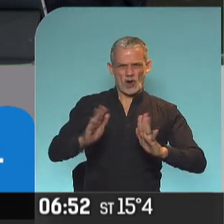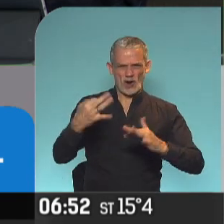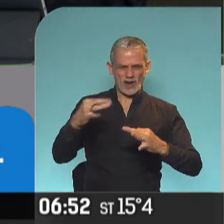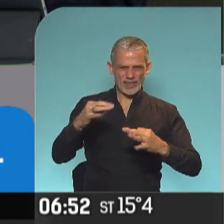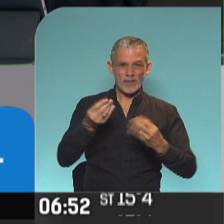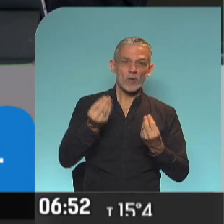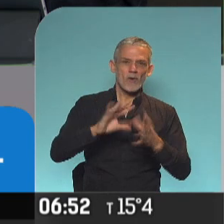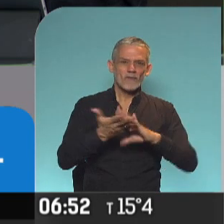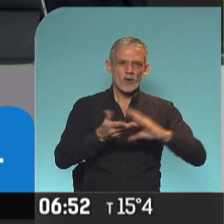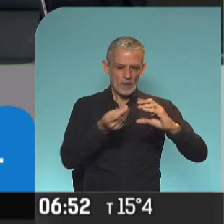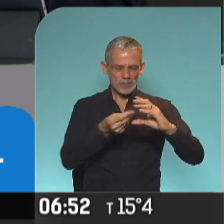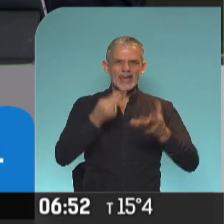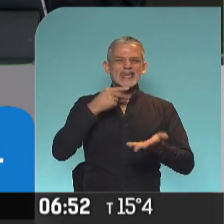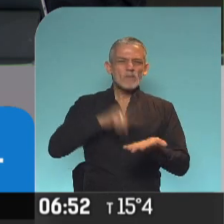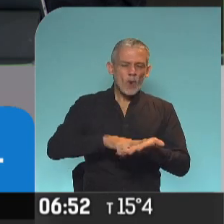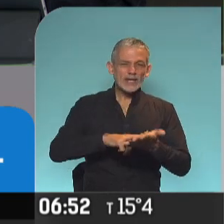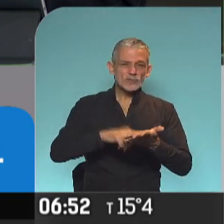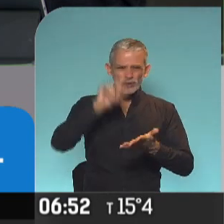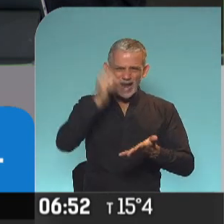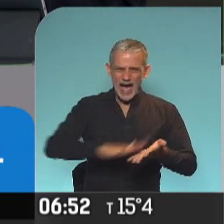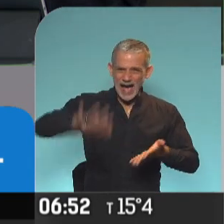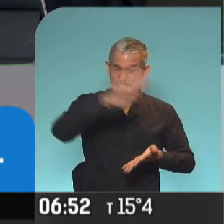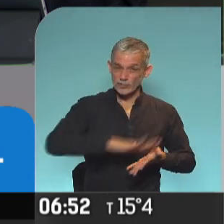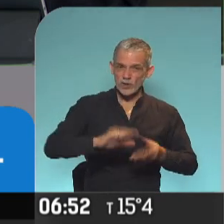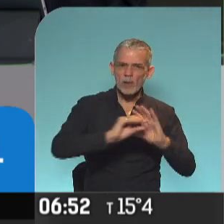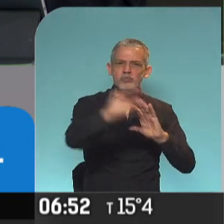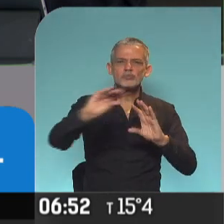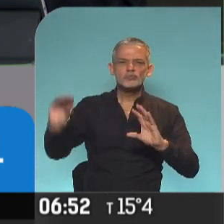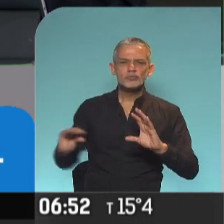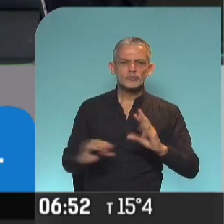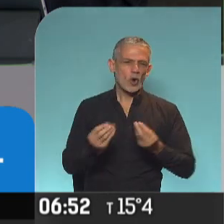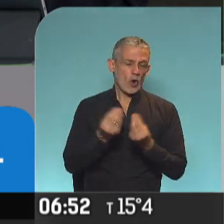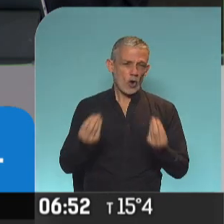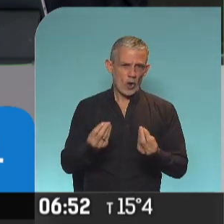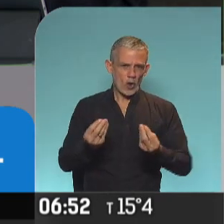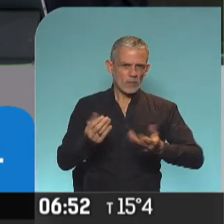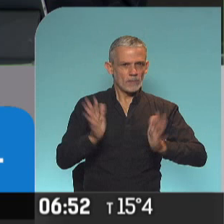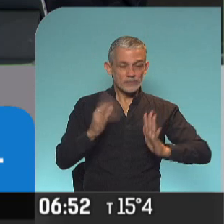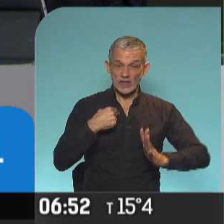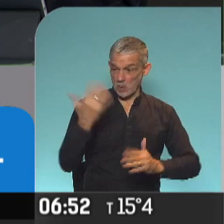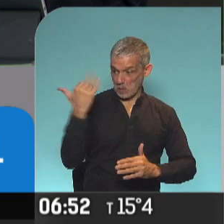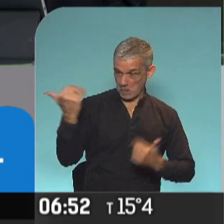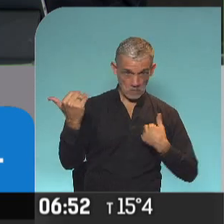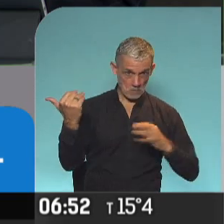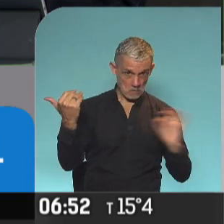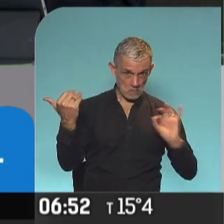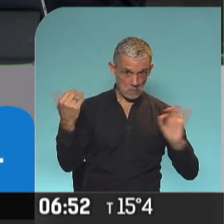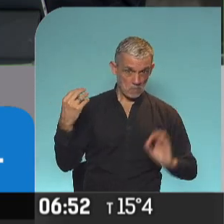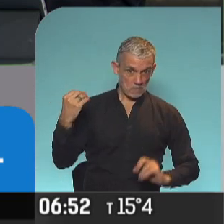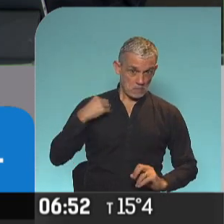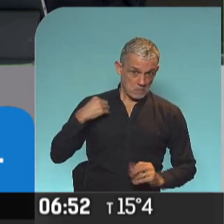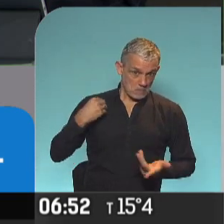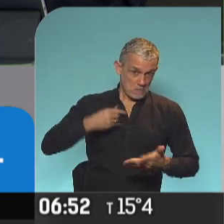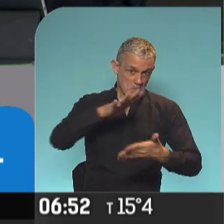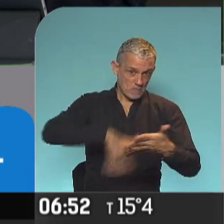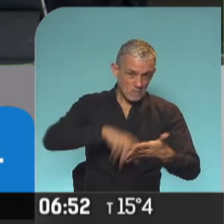la distribución de los impuestos a nivel nacional, y es más, remarcó que no había sido convocado para firmar este